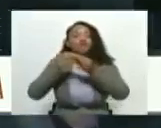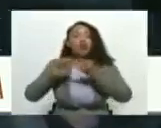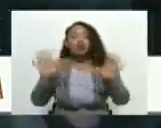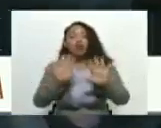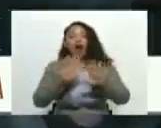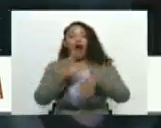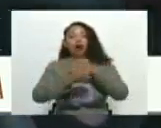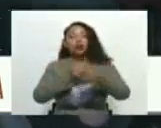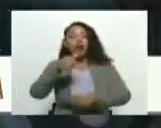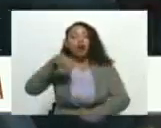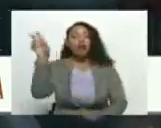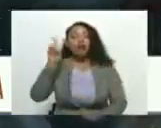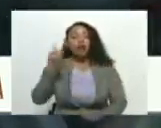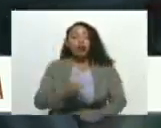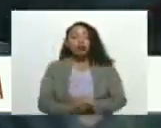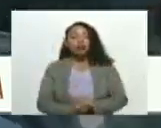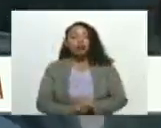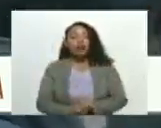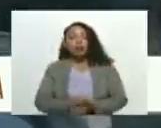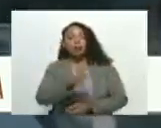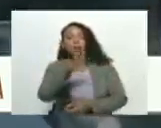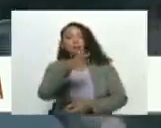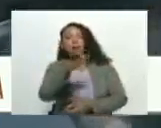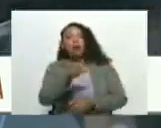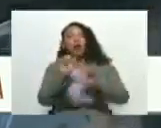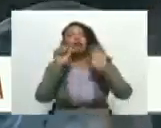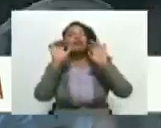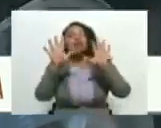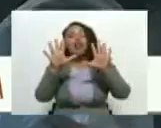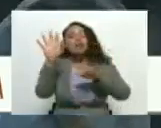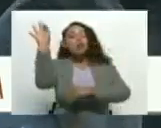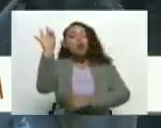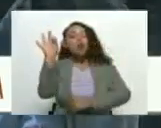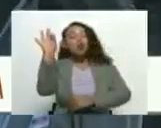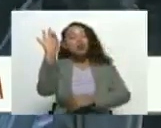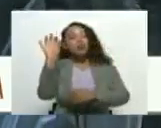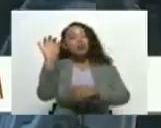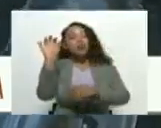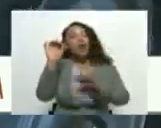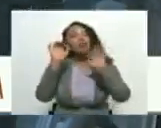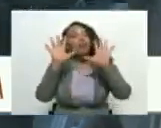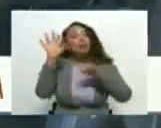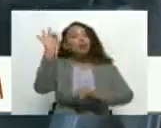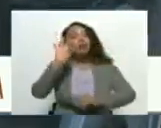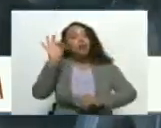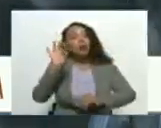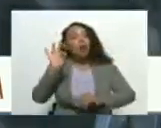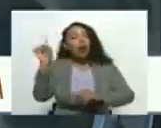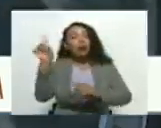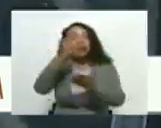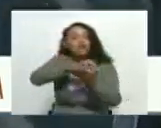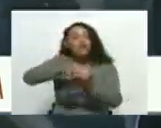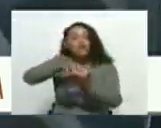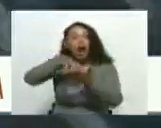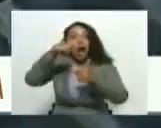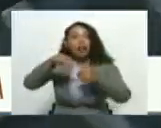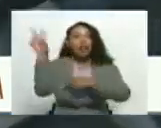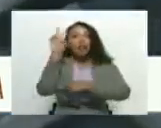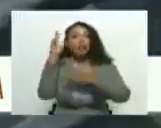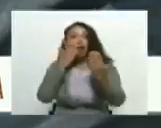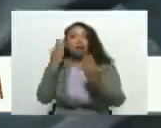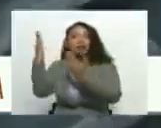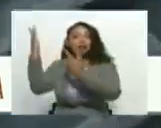haciendo en Venezuela y son aproximadamente el 10% de los componentes de este tractor que ya se fabrican aquí en Venezuela. Ahí podemos